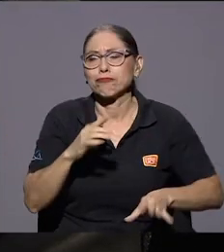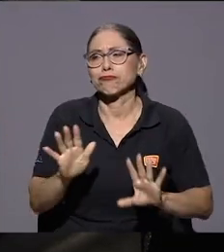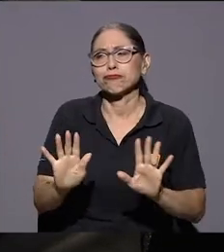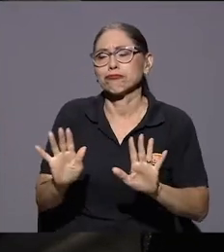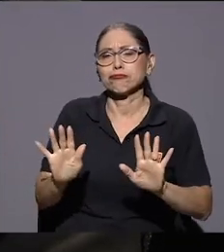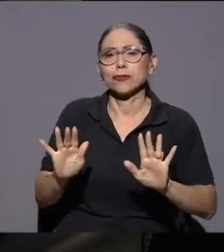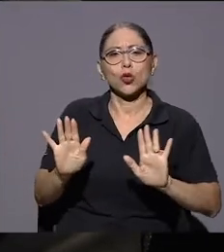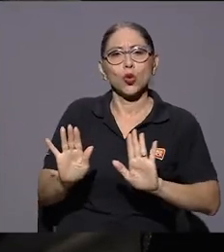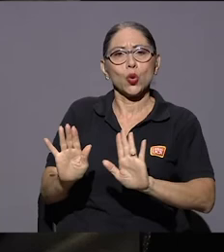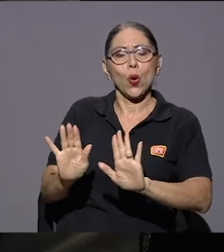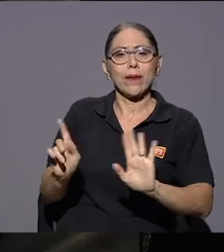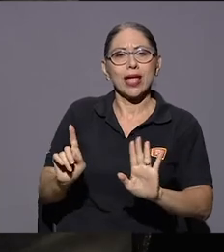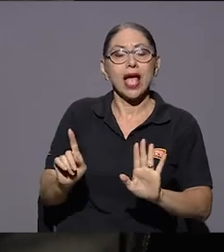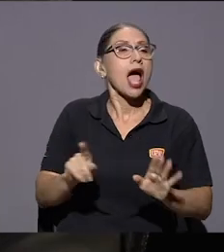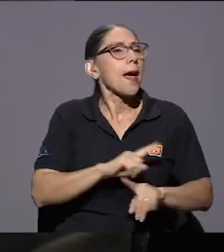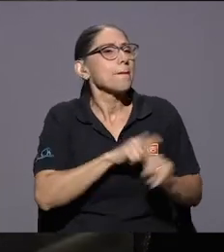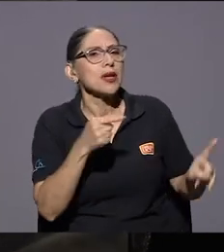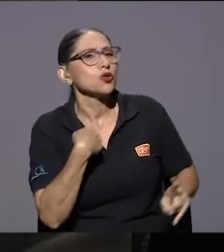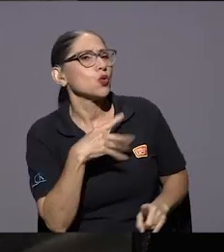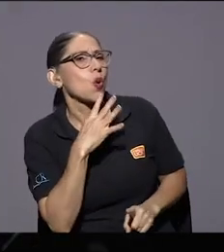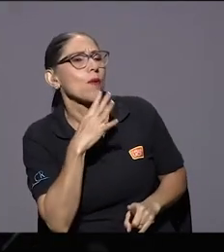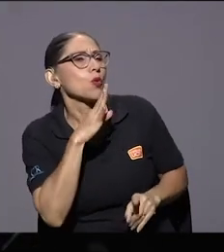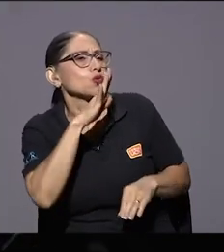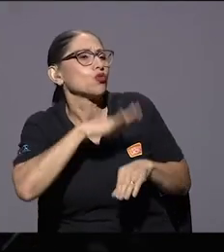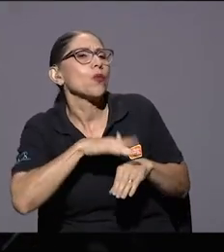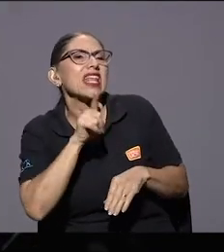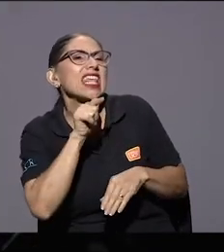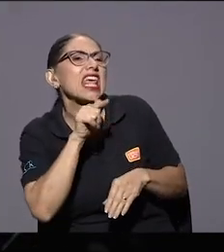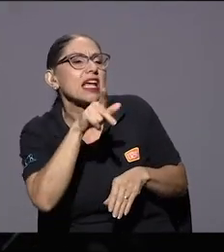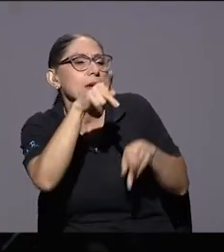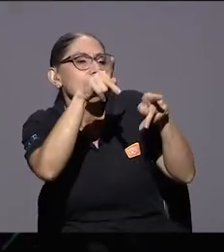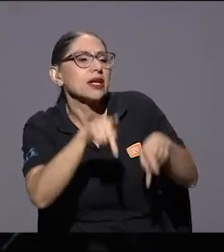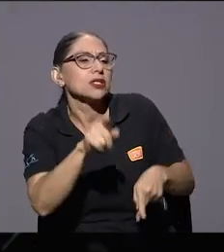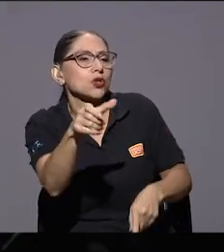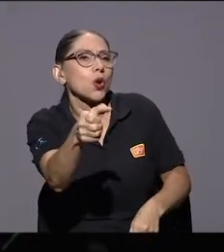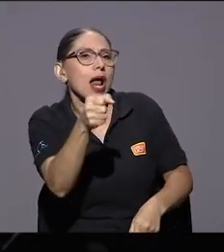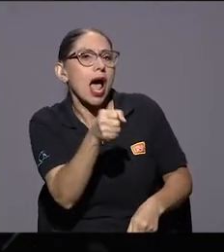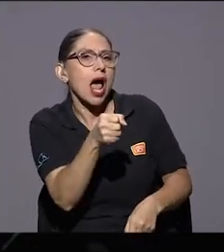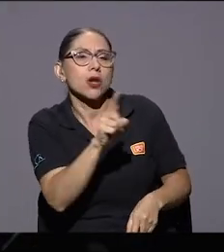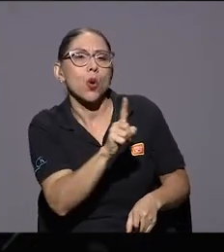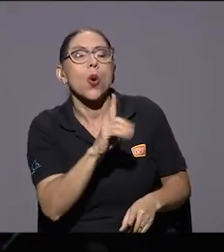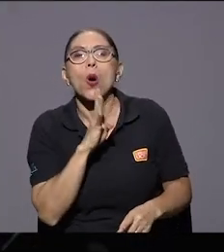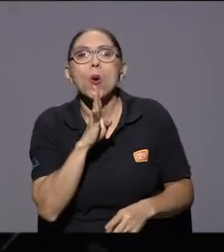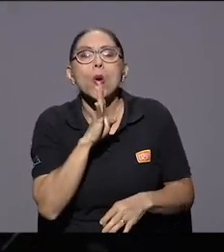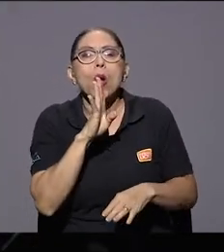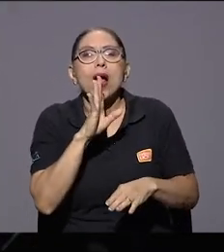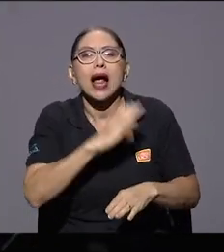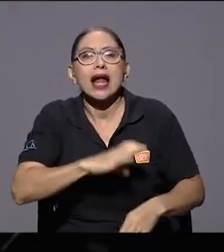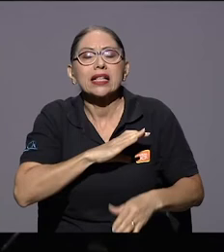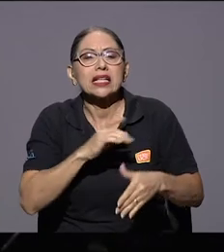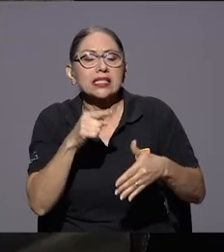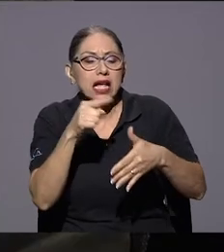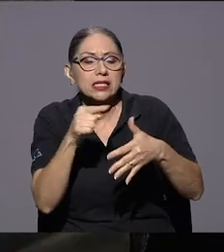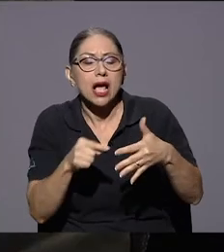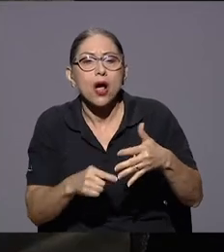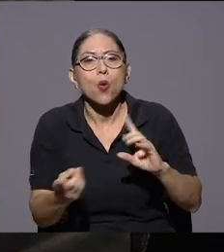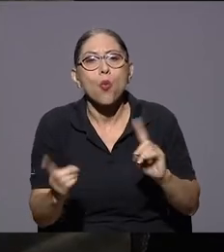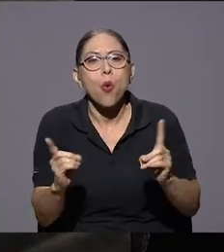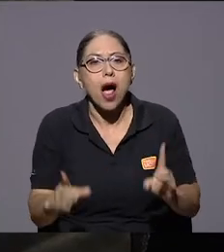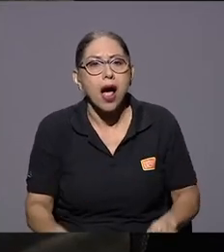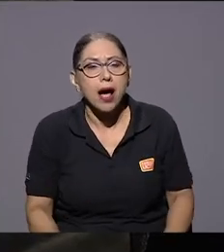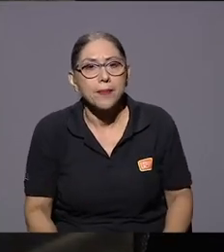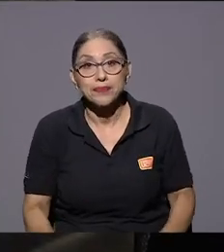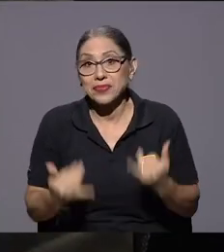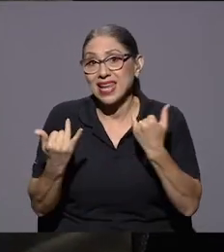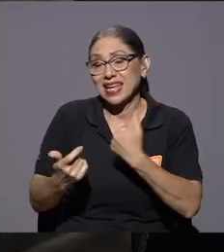arriesgaría. Porque pero no me refiero a la persona, sino a las características que tienen que tener. En esta etapa tan complicada, yo pienso